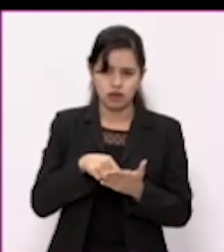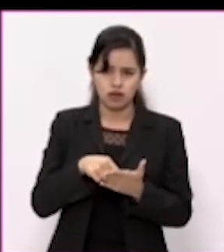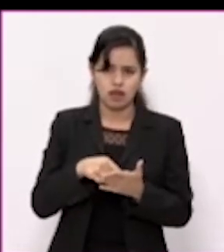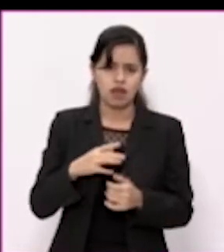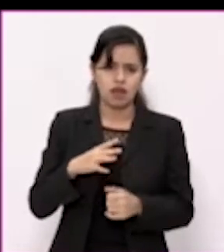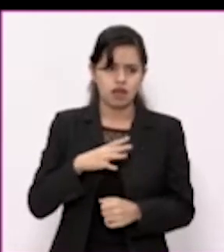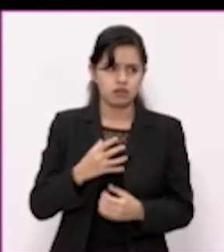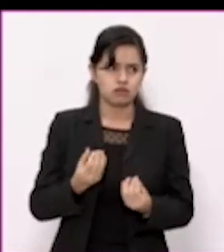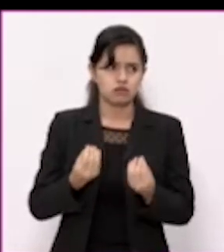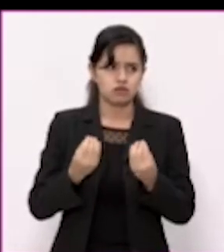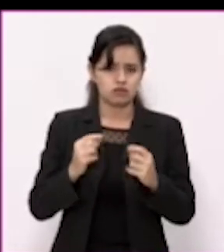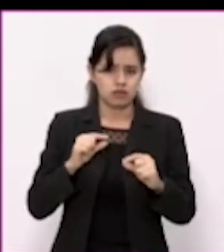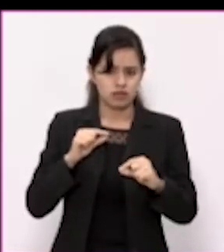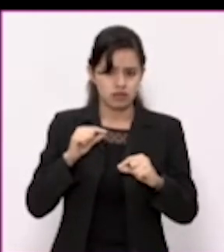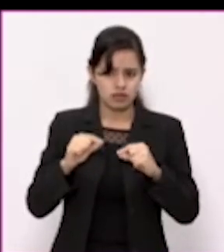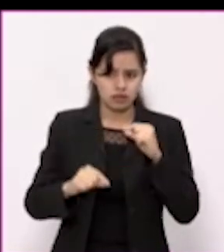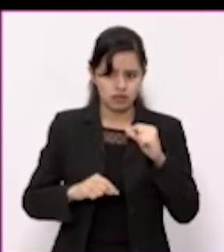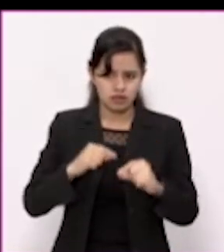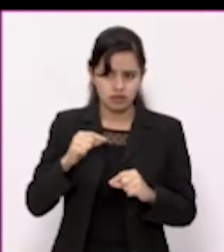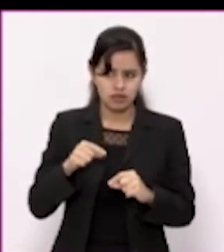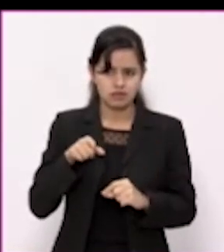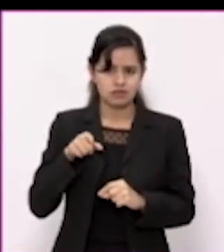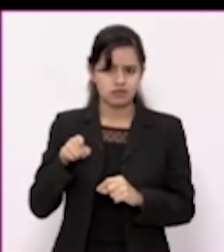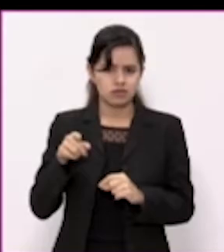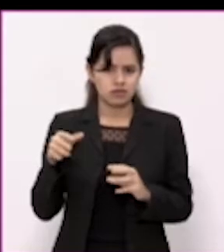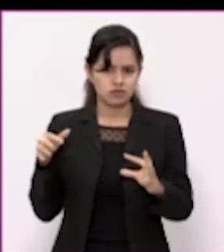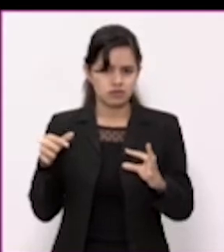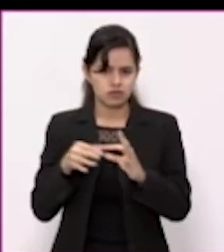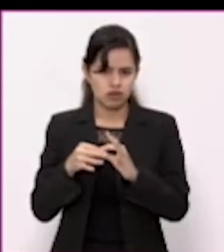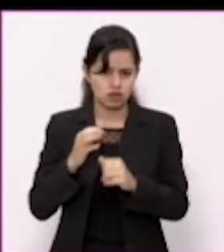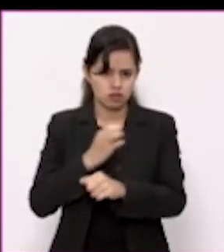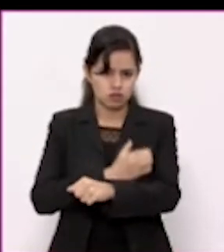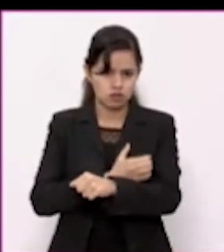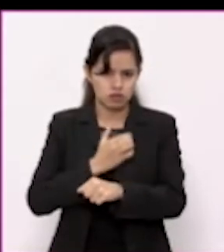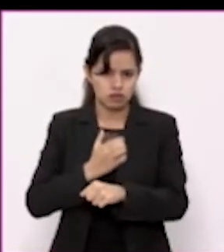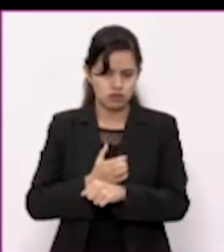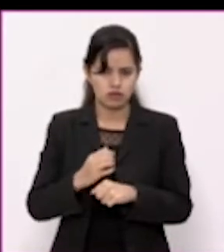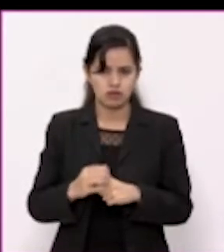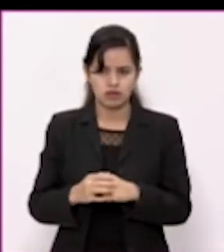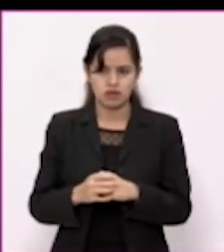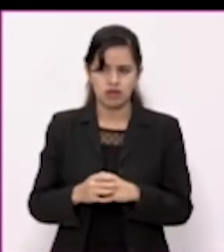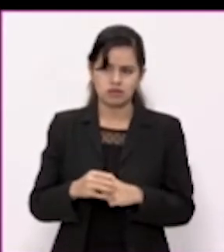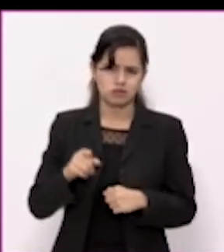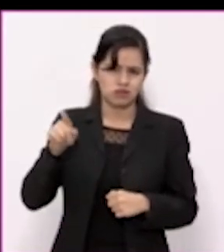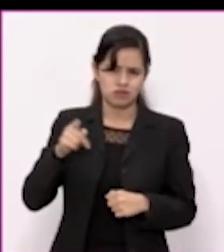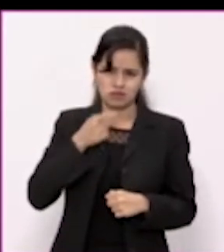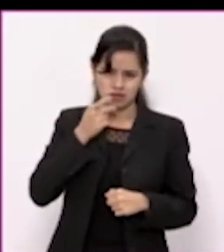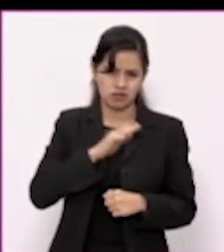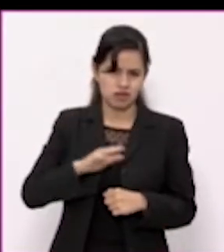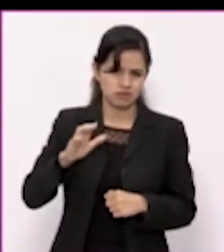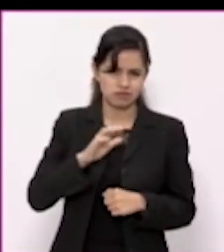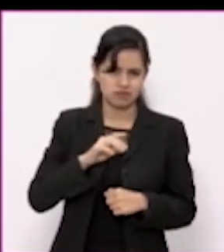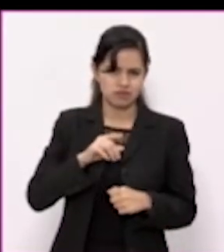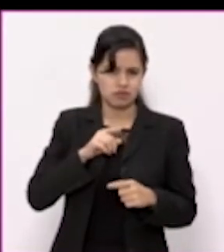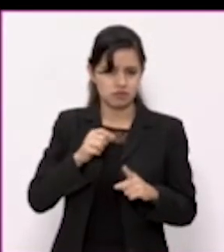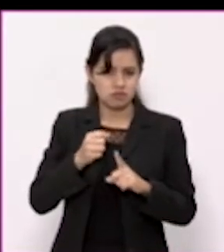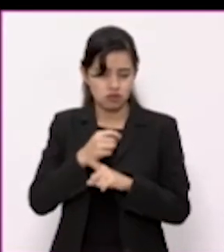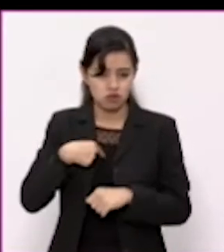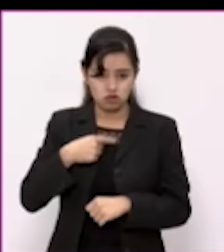una diputada que fue senadora que está vinculada a ese tema, que ha descompañado a ustedes más bocona que la chingada. No sé si sea cierto o